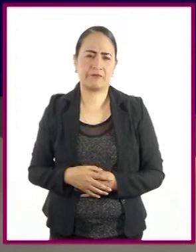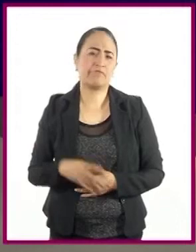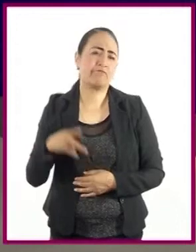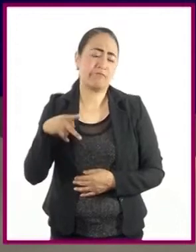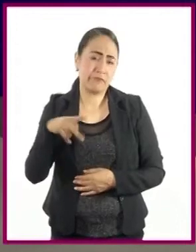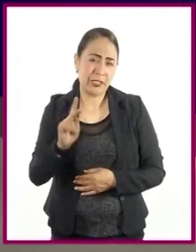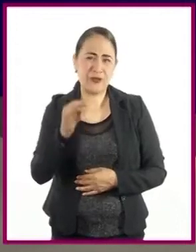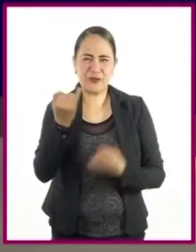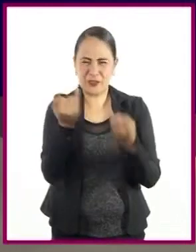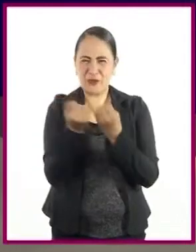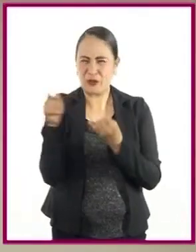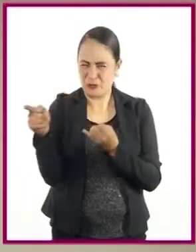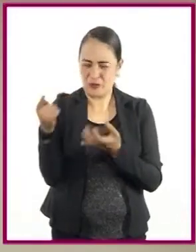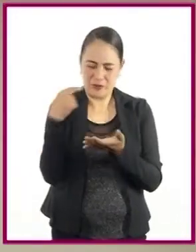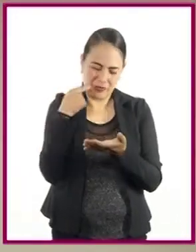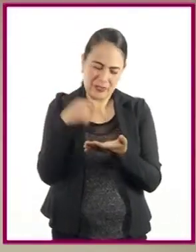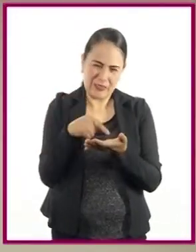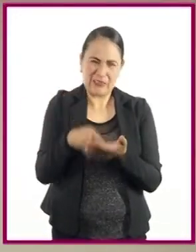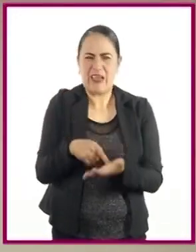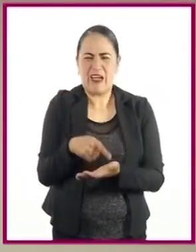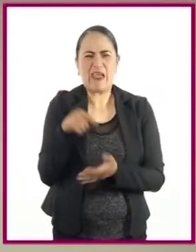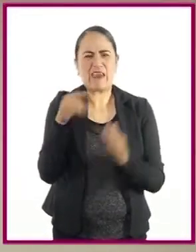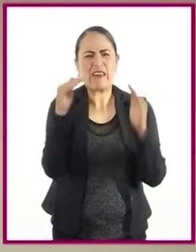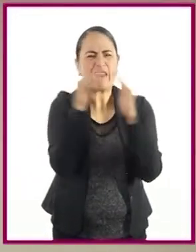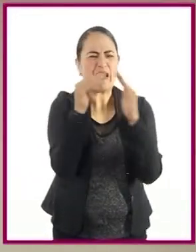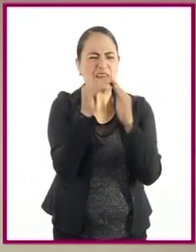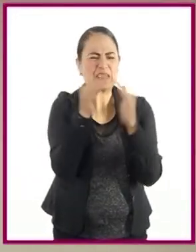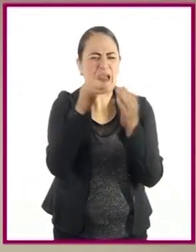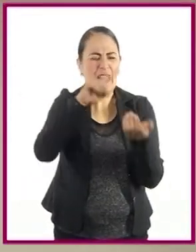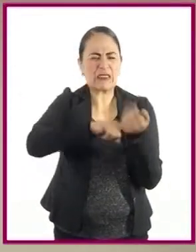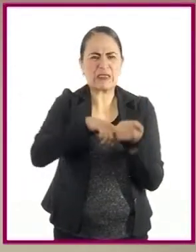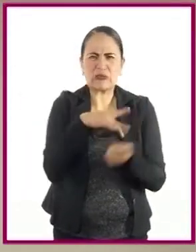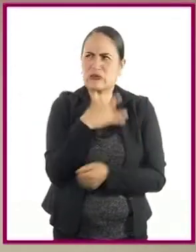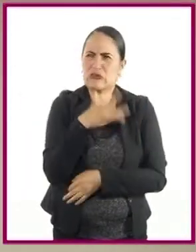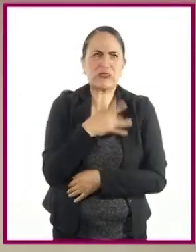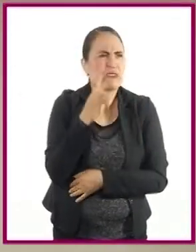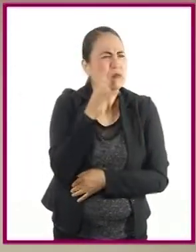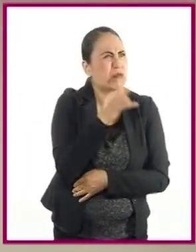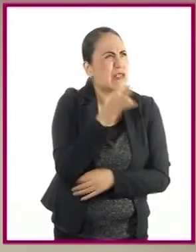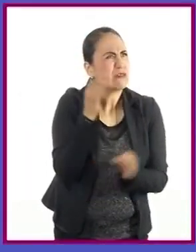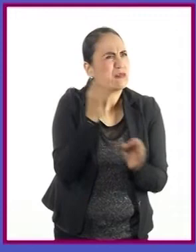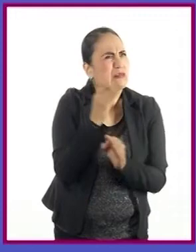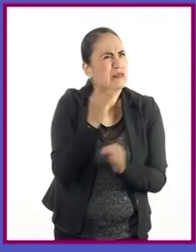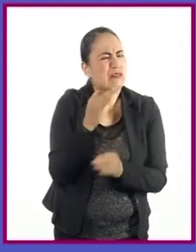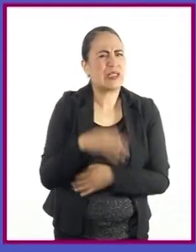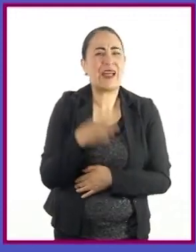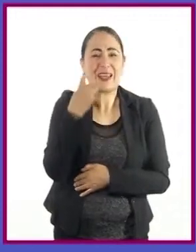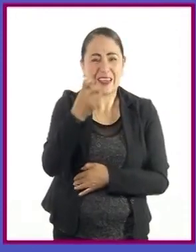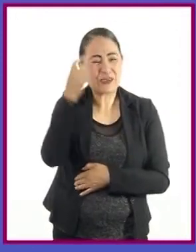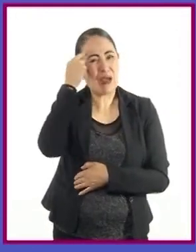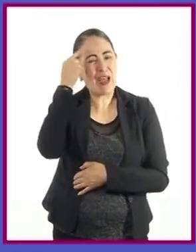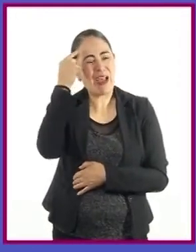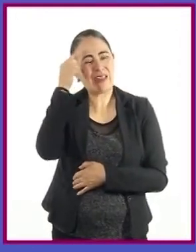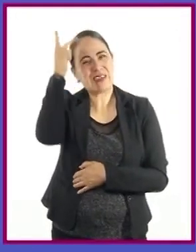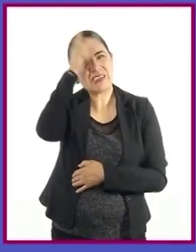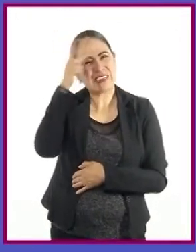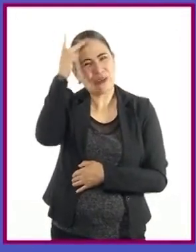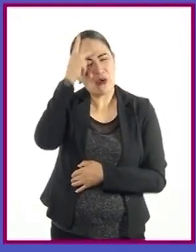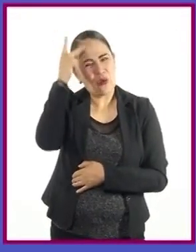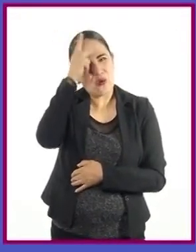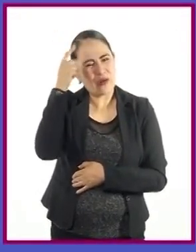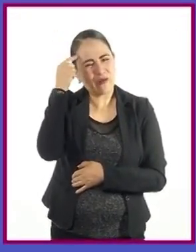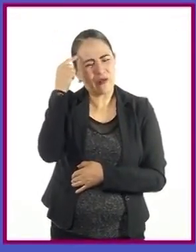también mencionaste que la casa es fría. Ese es el ambiente psicológico. Se refiere a la